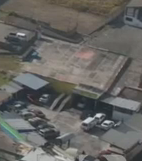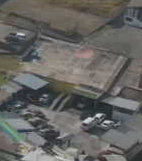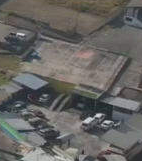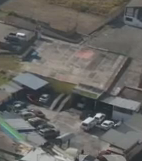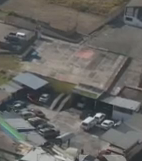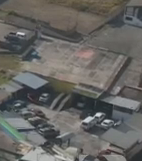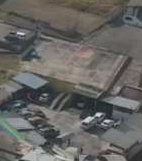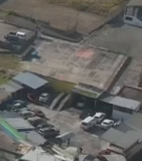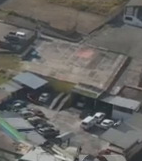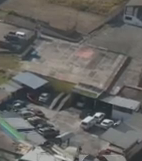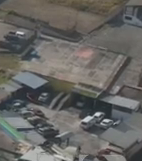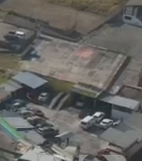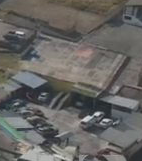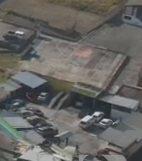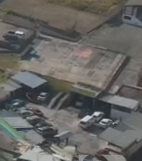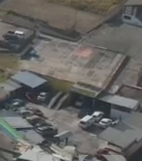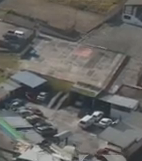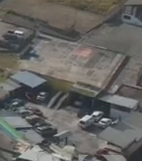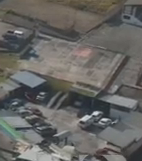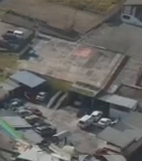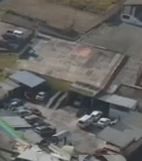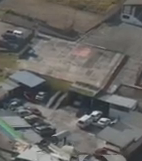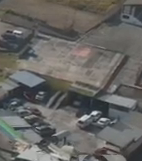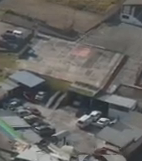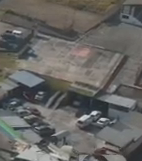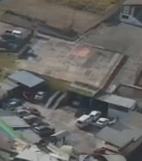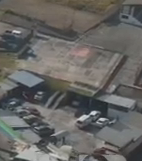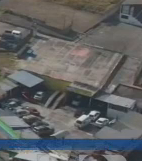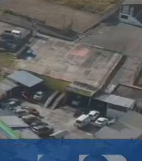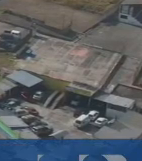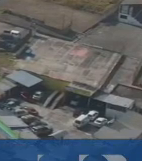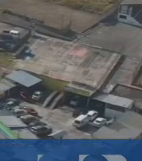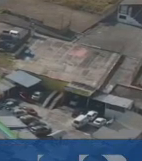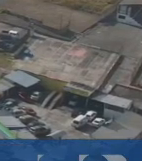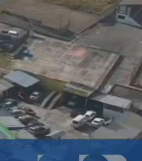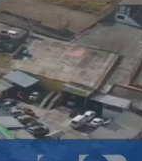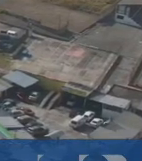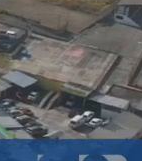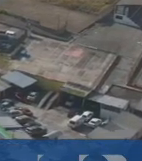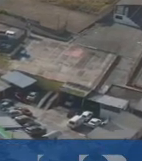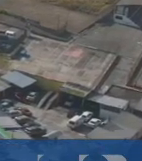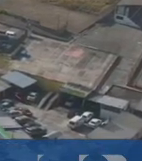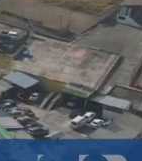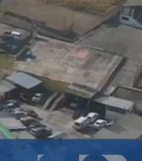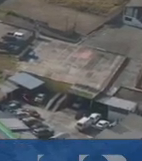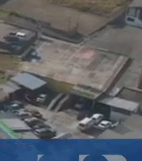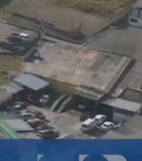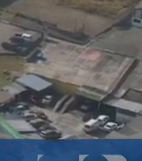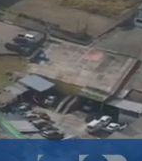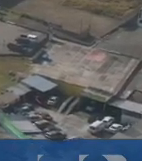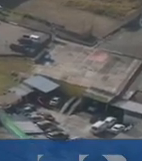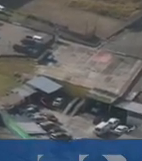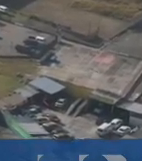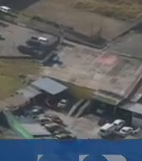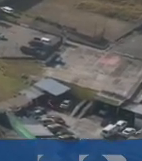amigos Cómo están muy buenos días iniciamos la segunda emisión de las noticias locales de 24 horas con esta